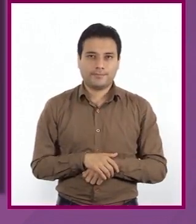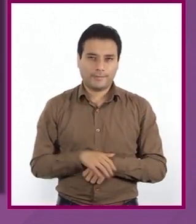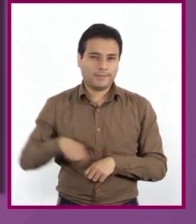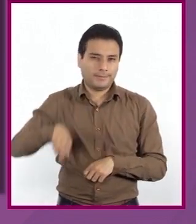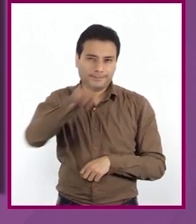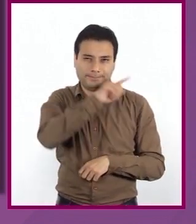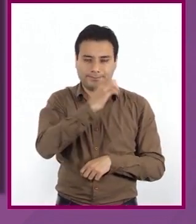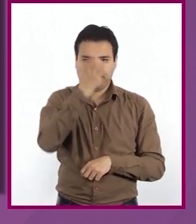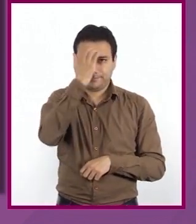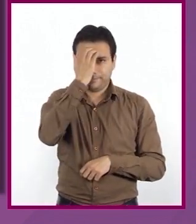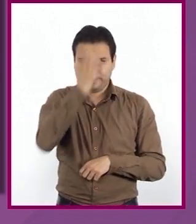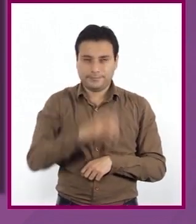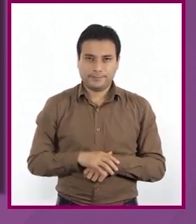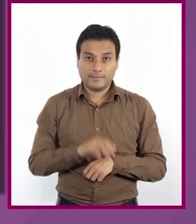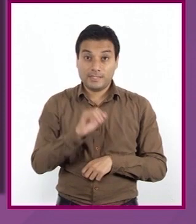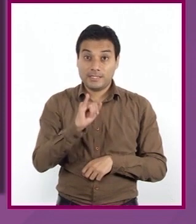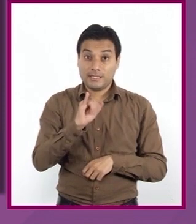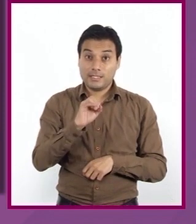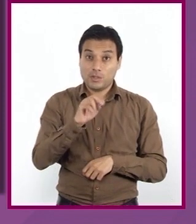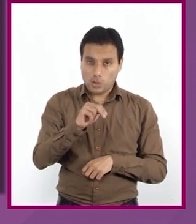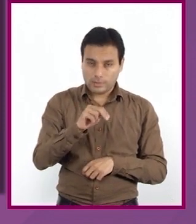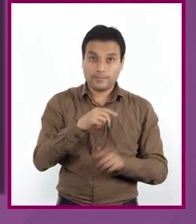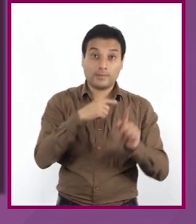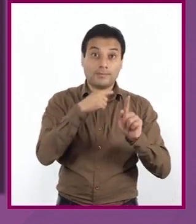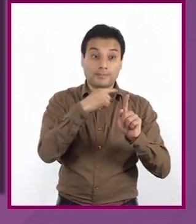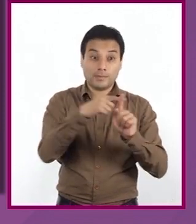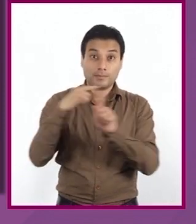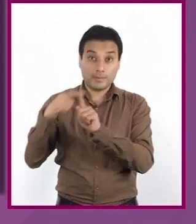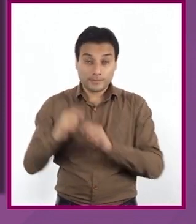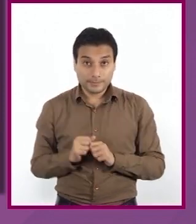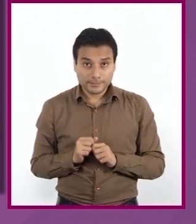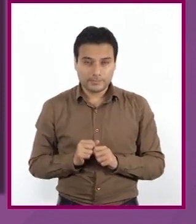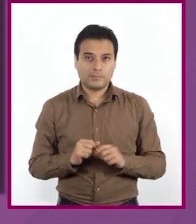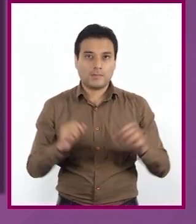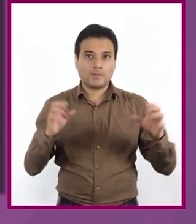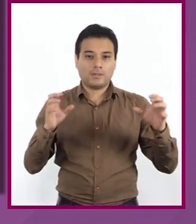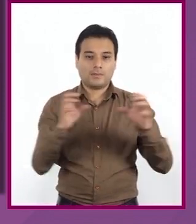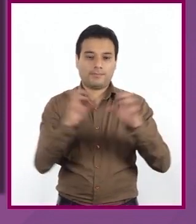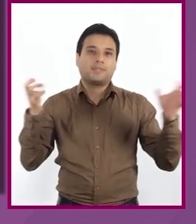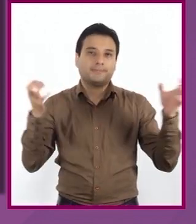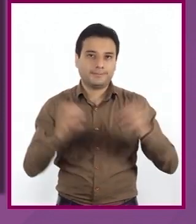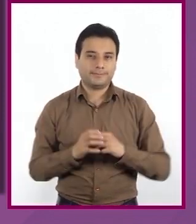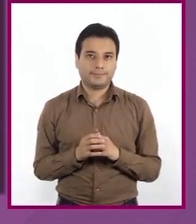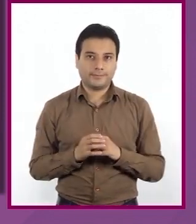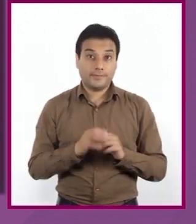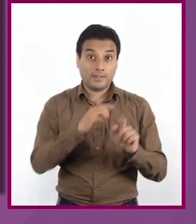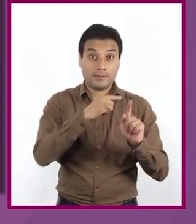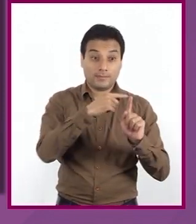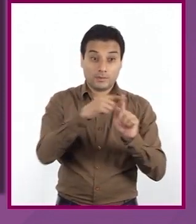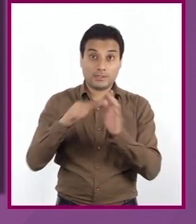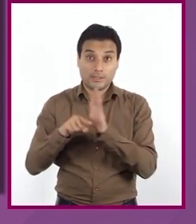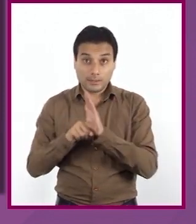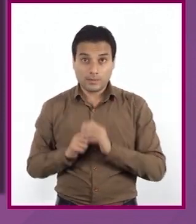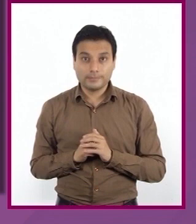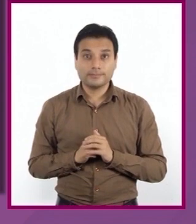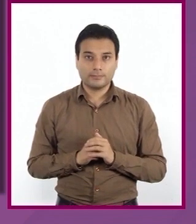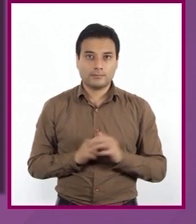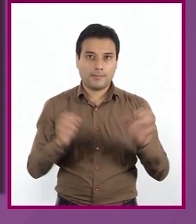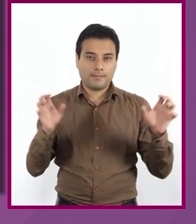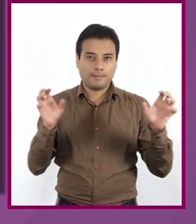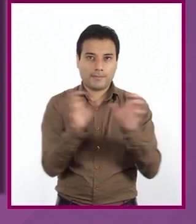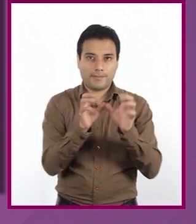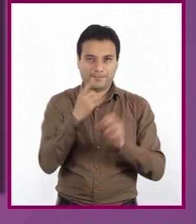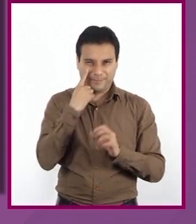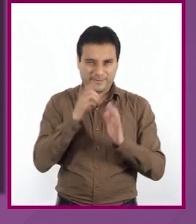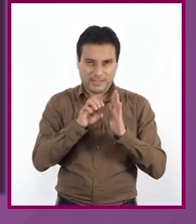que cargas o iones del mismo signo se repelen y cargas o iones de signo contrario se atraen, tal como se muestra en